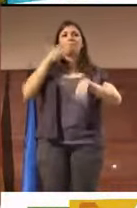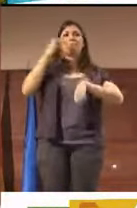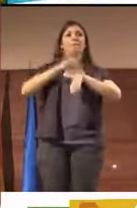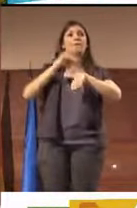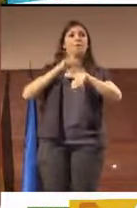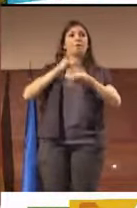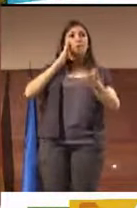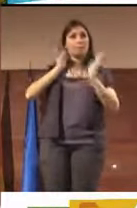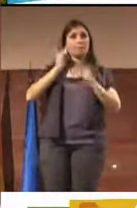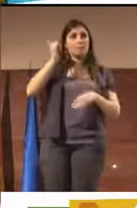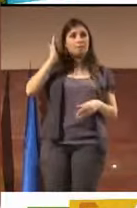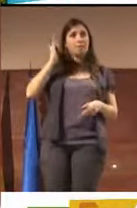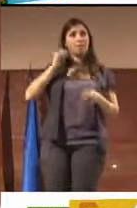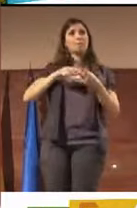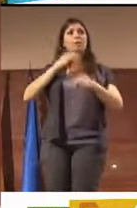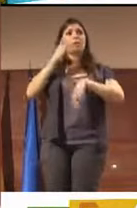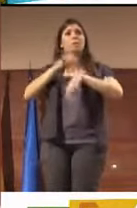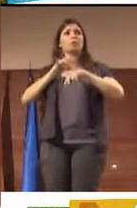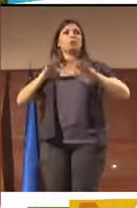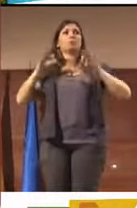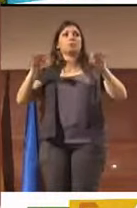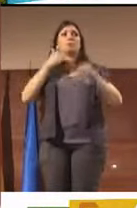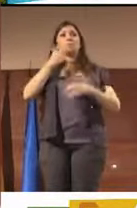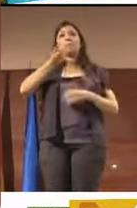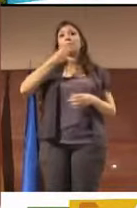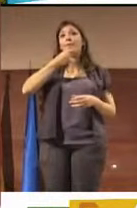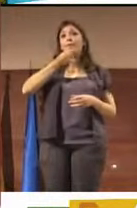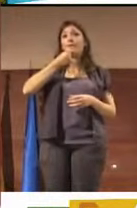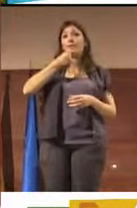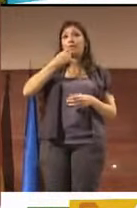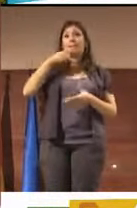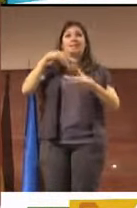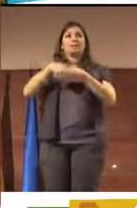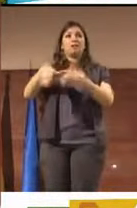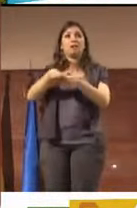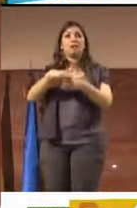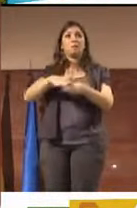médico rehabilitador y un médico especialista en medicina del trabajo.